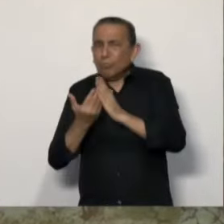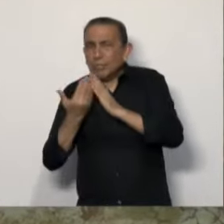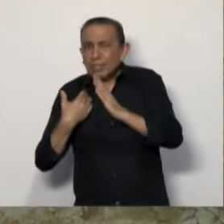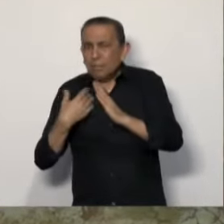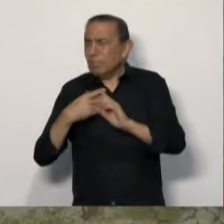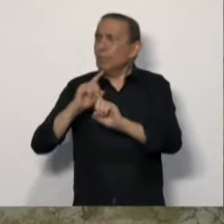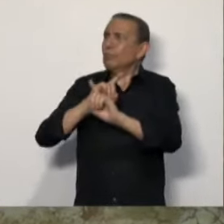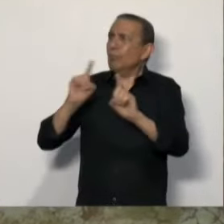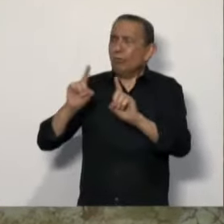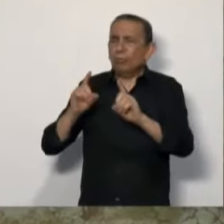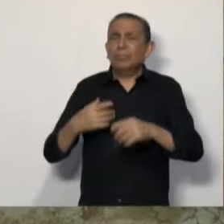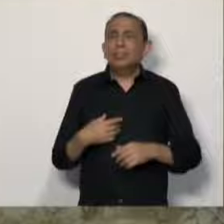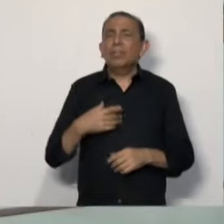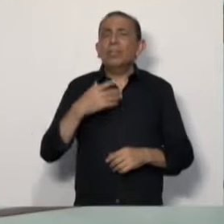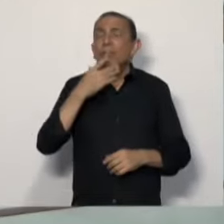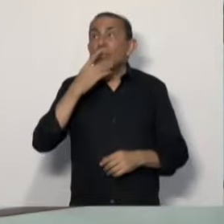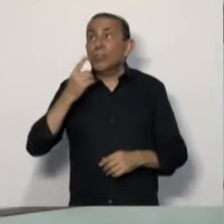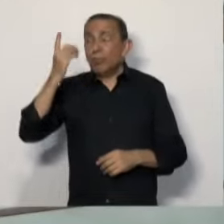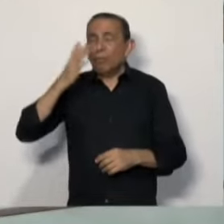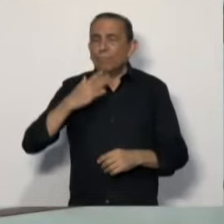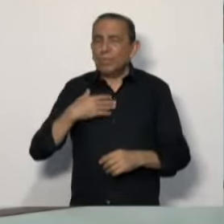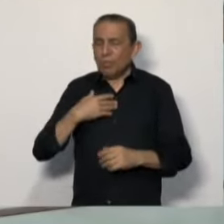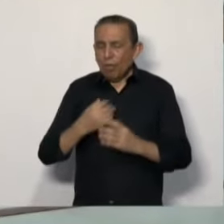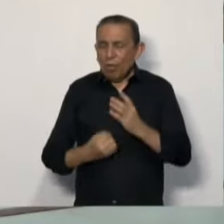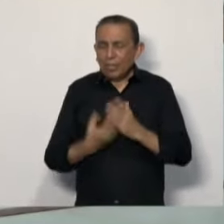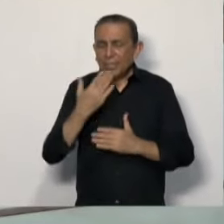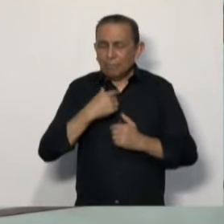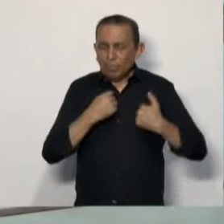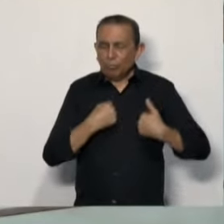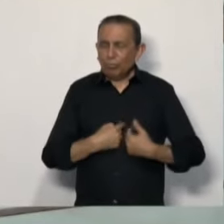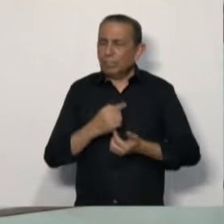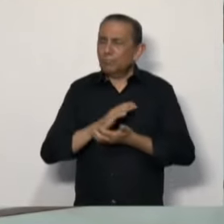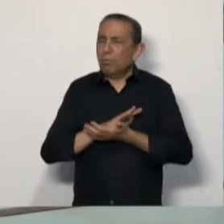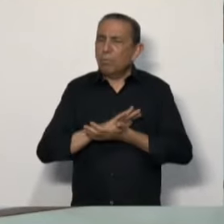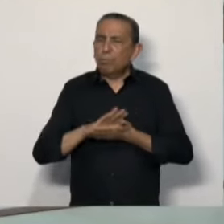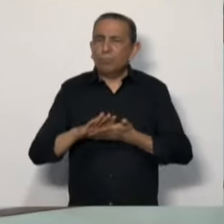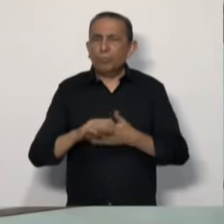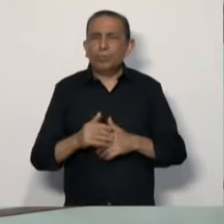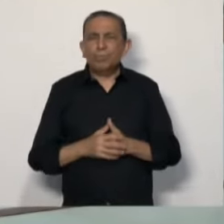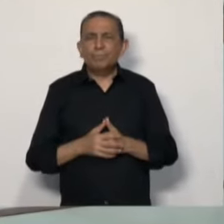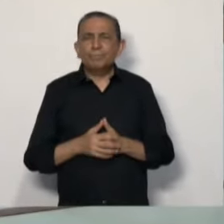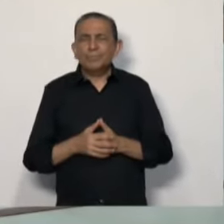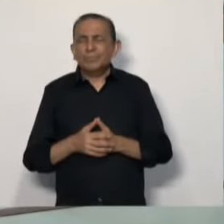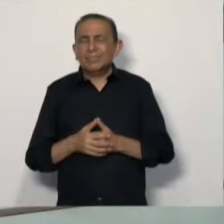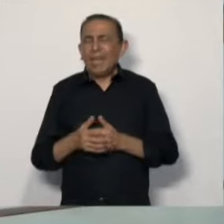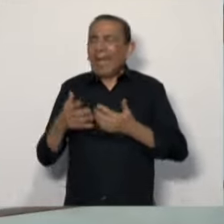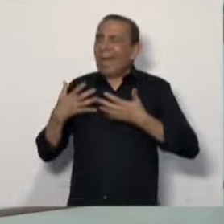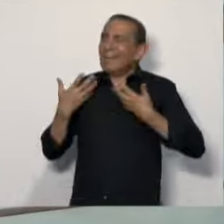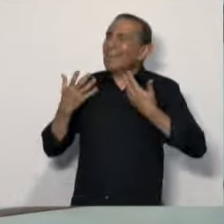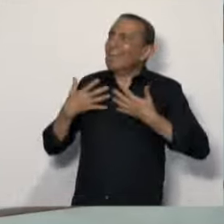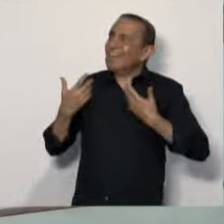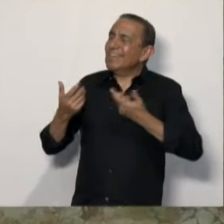Espíritu. Crea en mí, Dios mío, un corazón puro. Devuélveme la alegría de